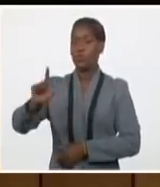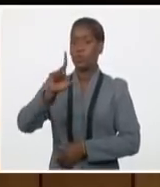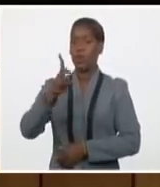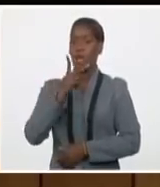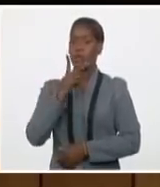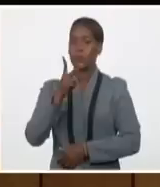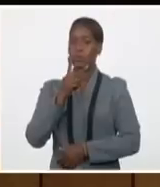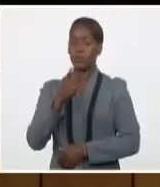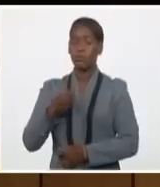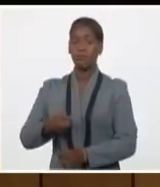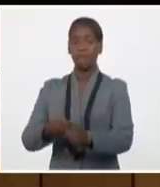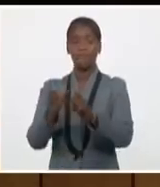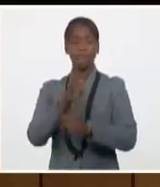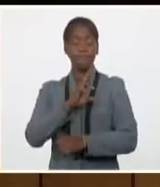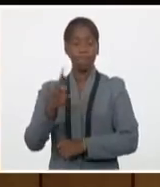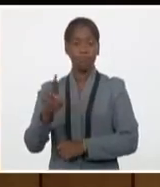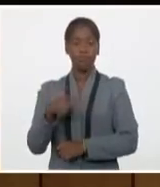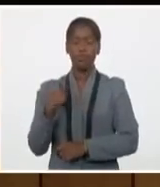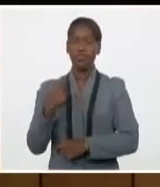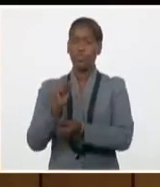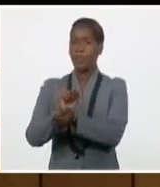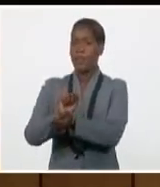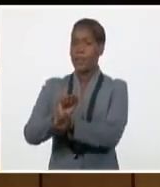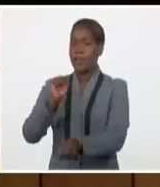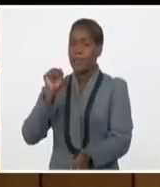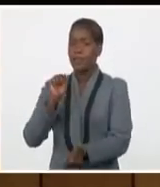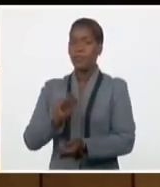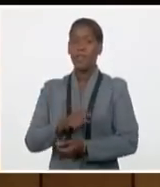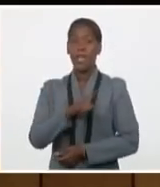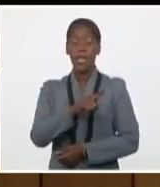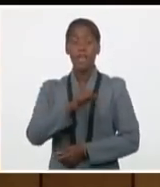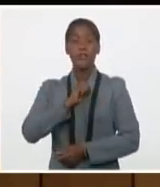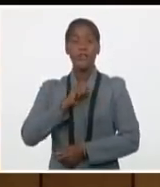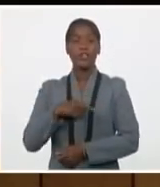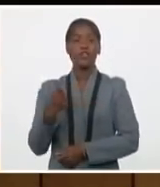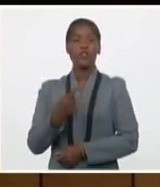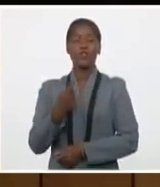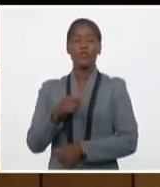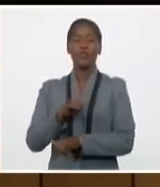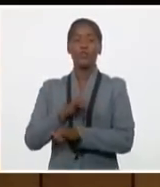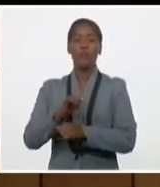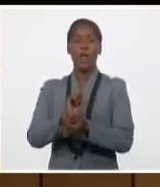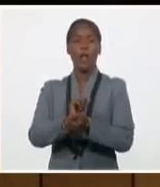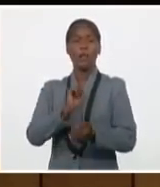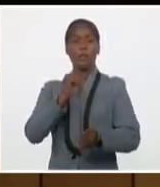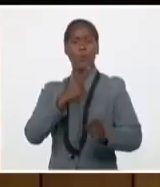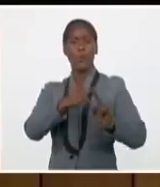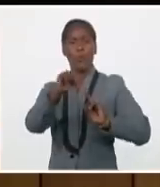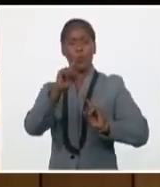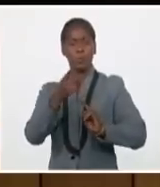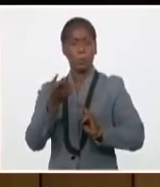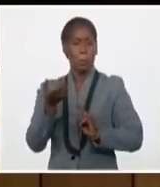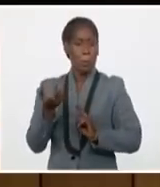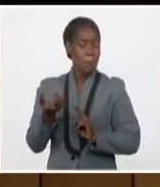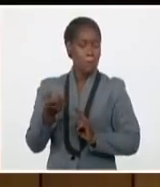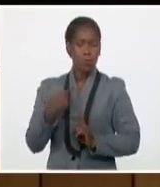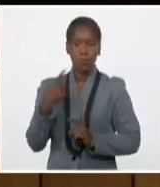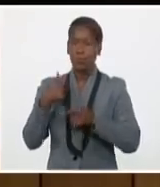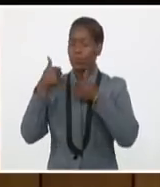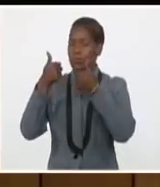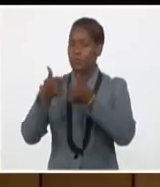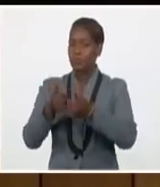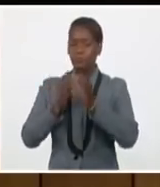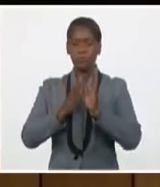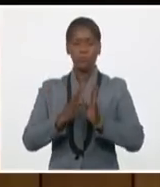e independencia, ceda en la defensa de sus ideales y el ejercicio de su